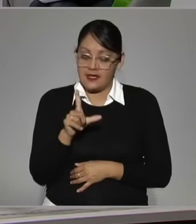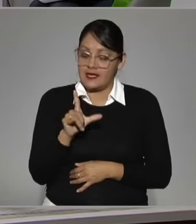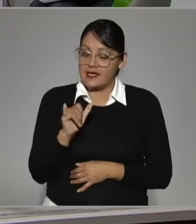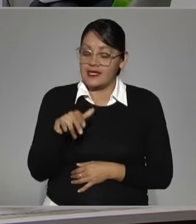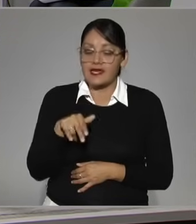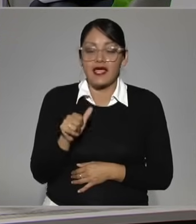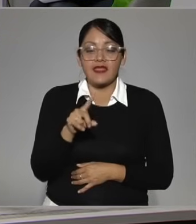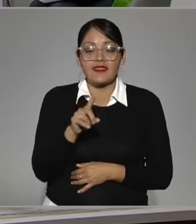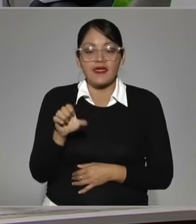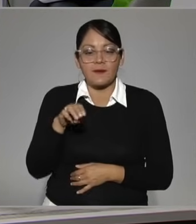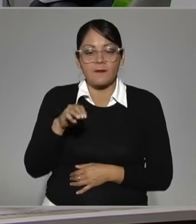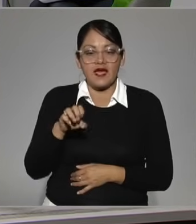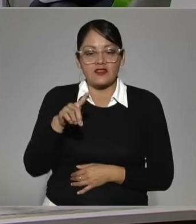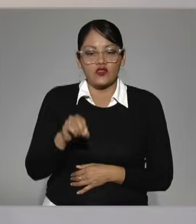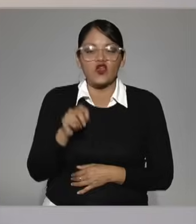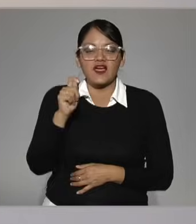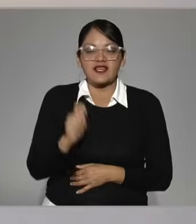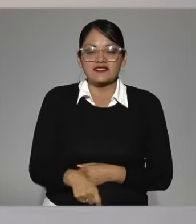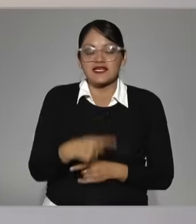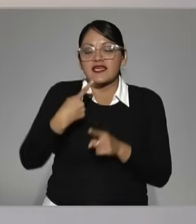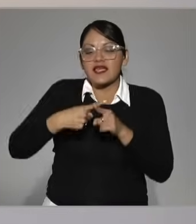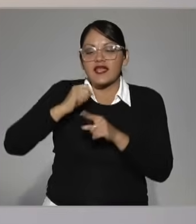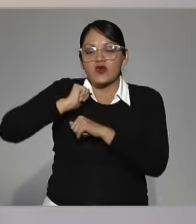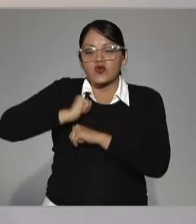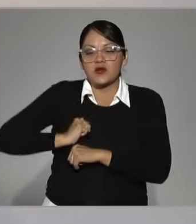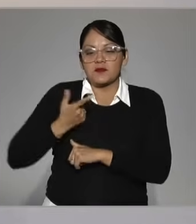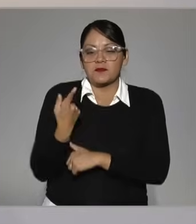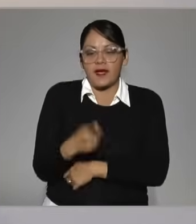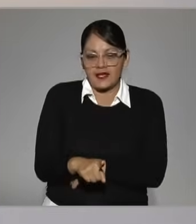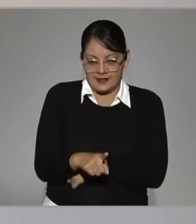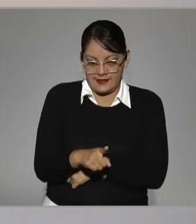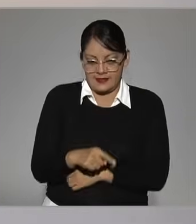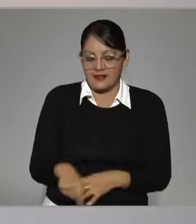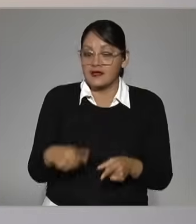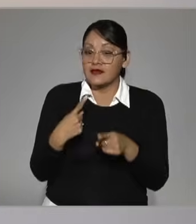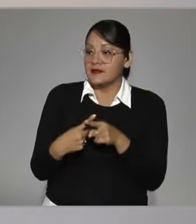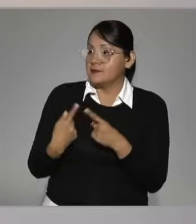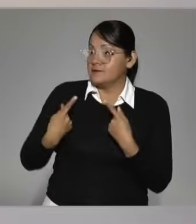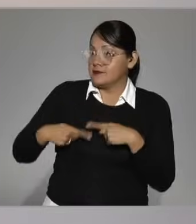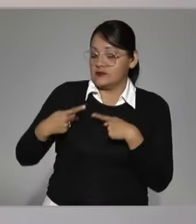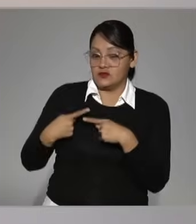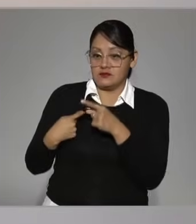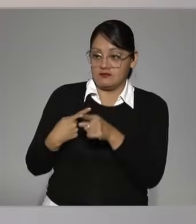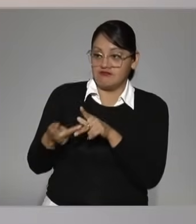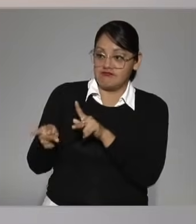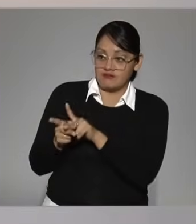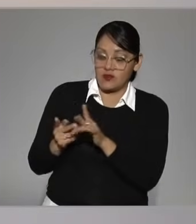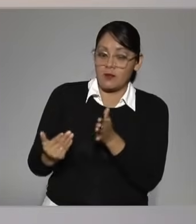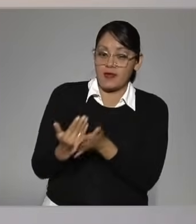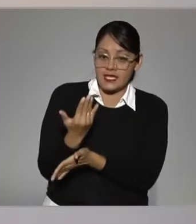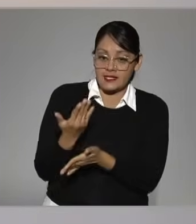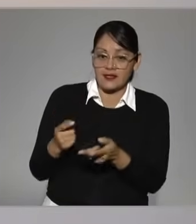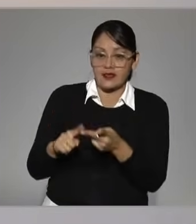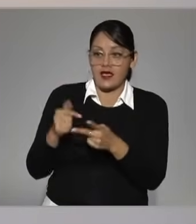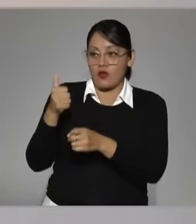más quién tiene la autoridad, sino más bien quién define en qué momento vas a intervenir tu primo, tu abuelo,